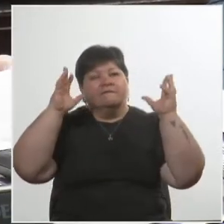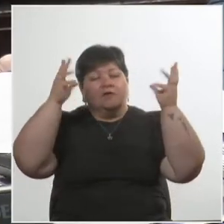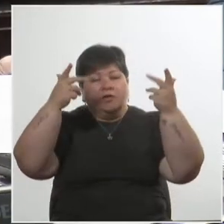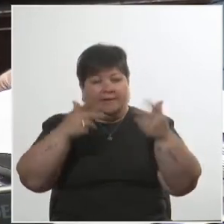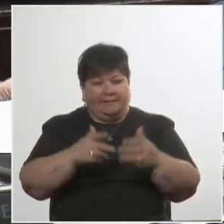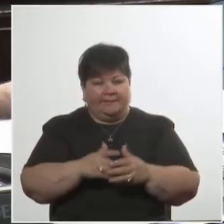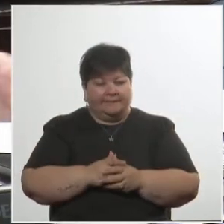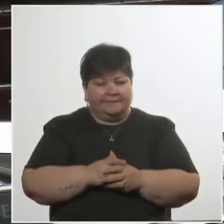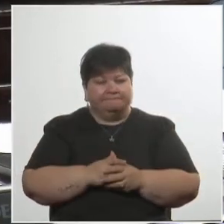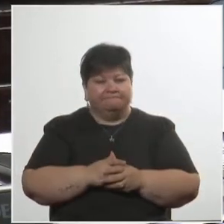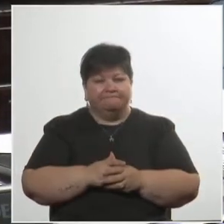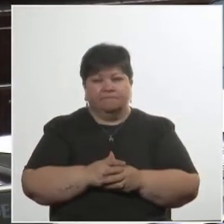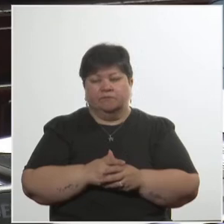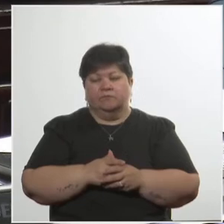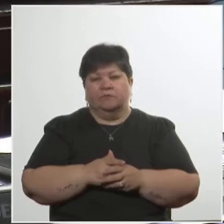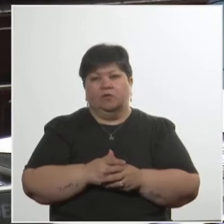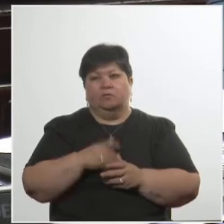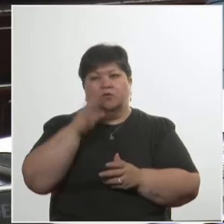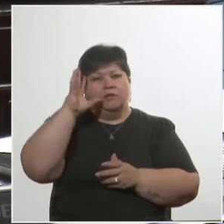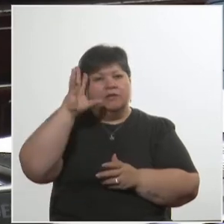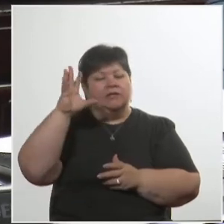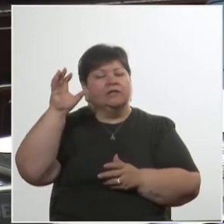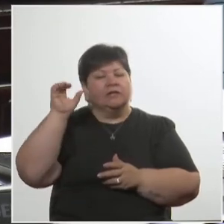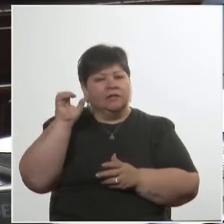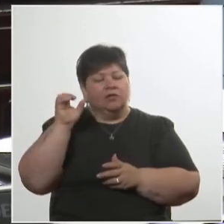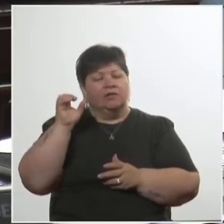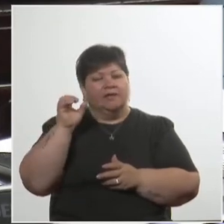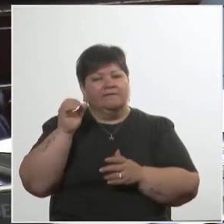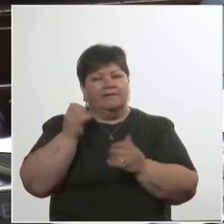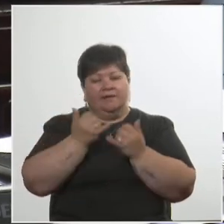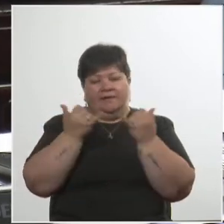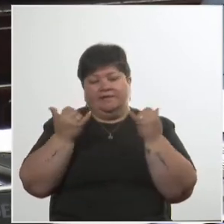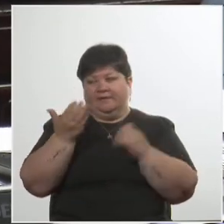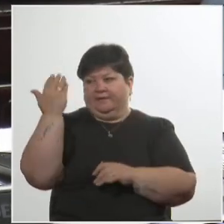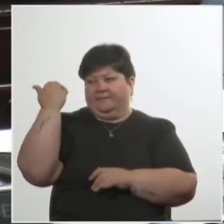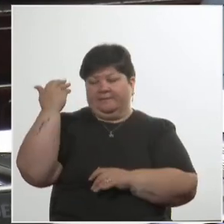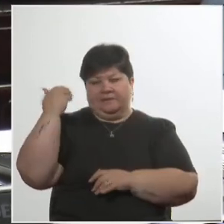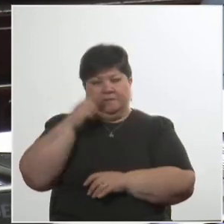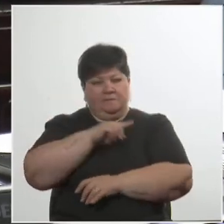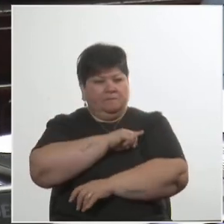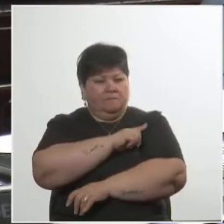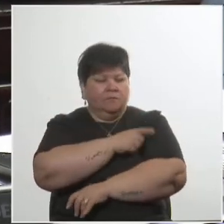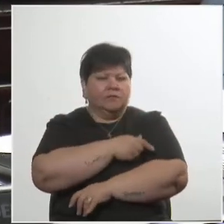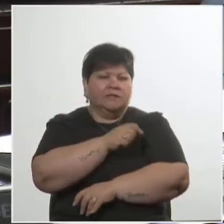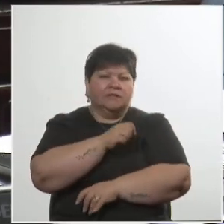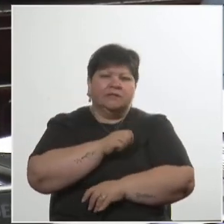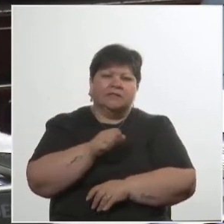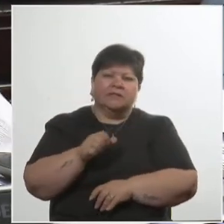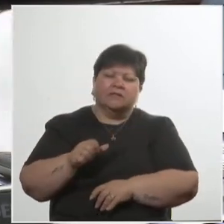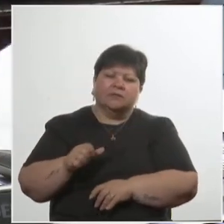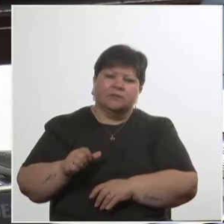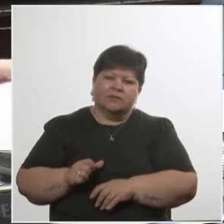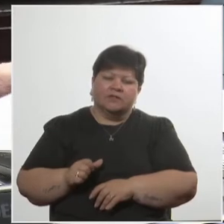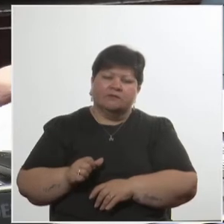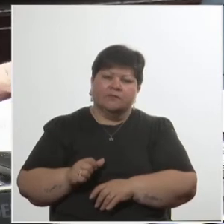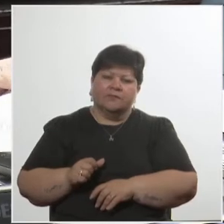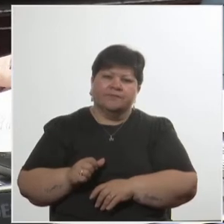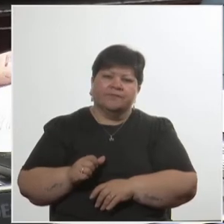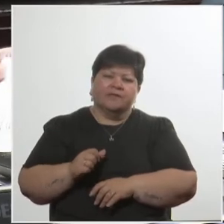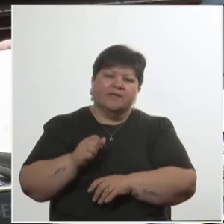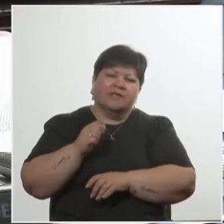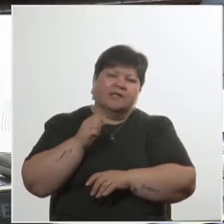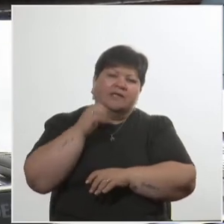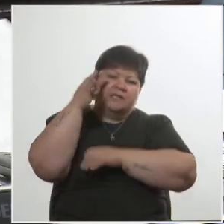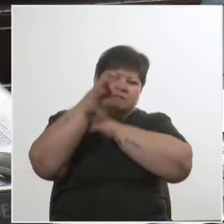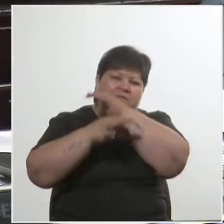recordaba días pasados al hacer presente la minuta que se le hizo llegar al poder ejecutivo el doctor tabaré Vázquez en un